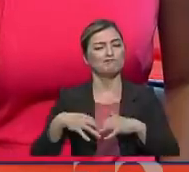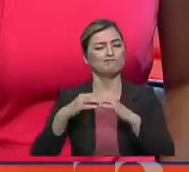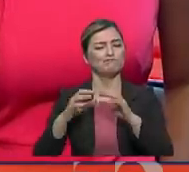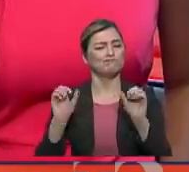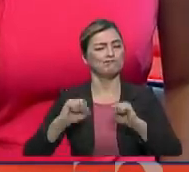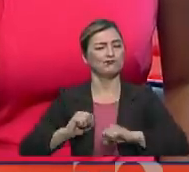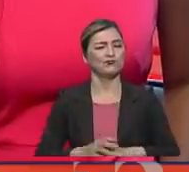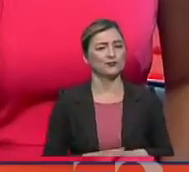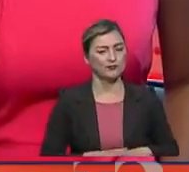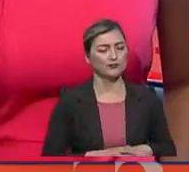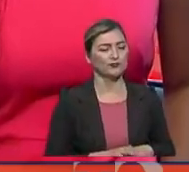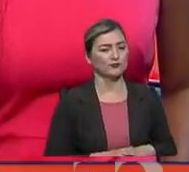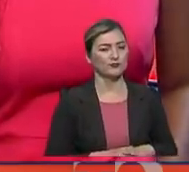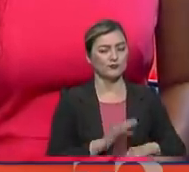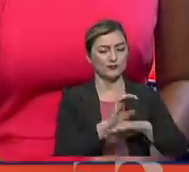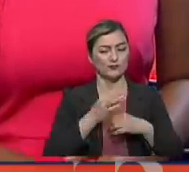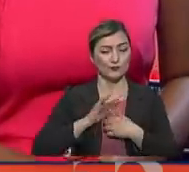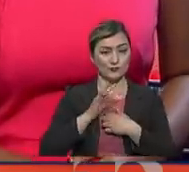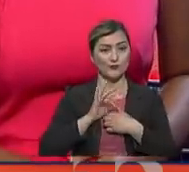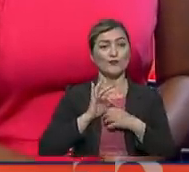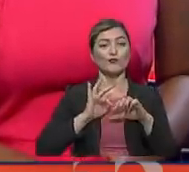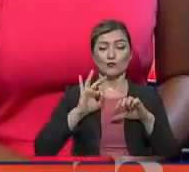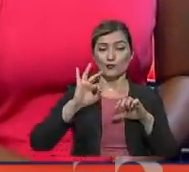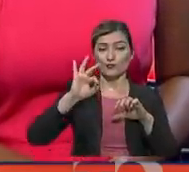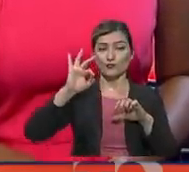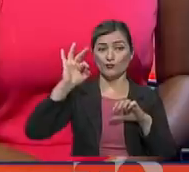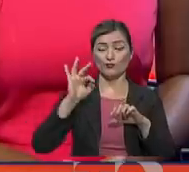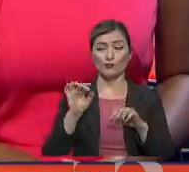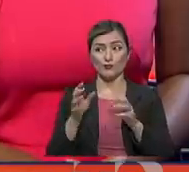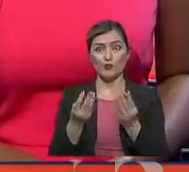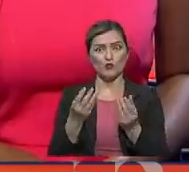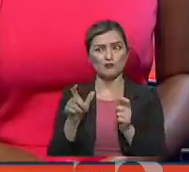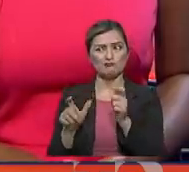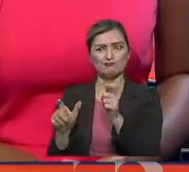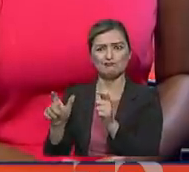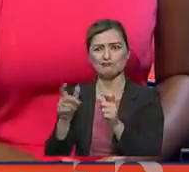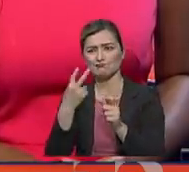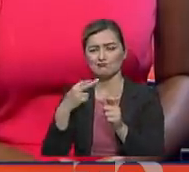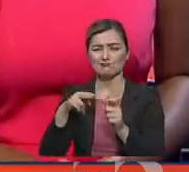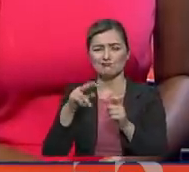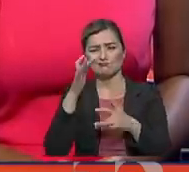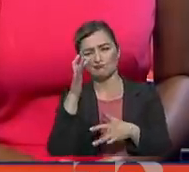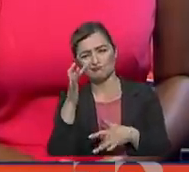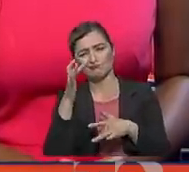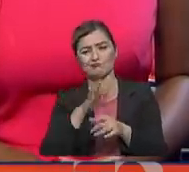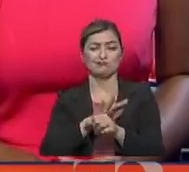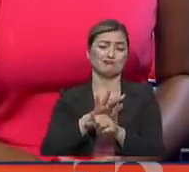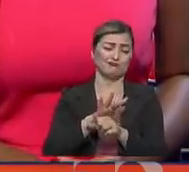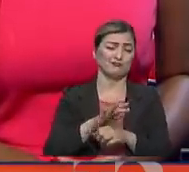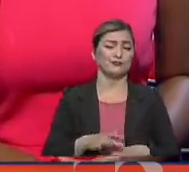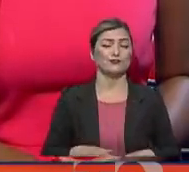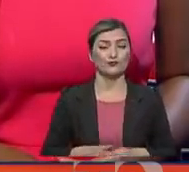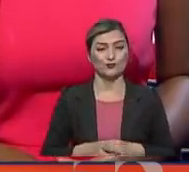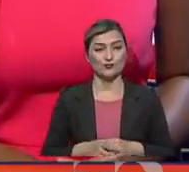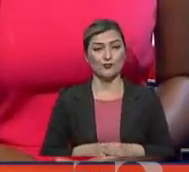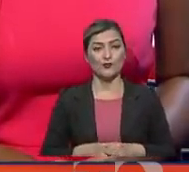casos bastante importante en el país. Hay muchas personas que en este momento están atravesando por el virus, están